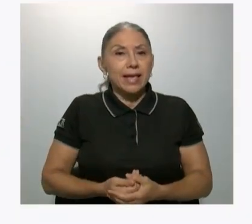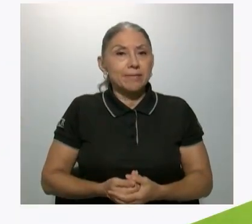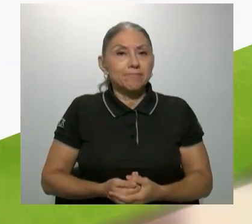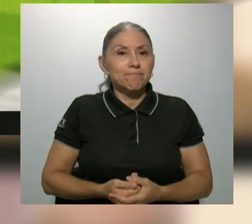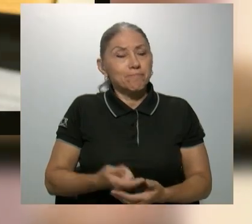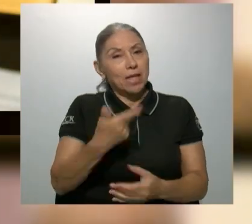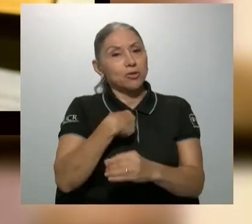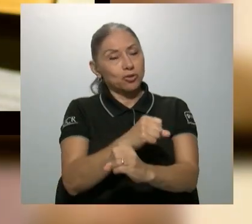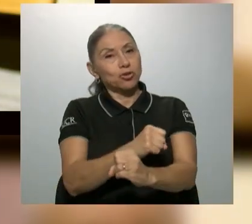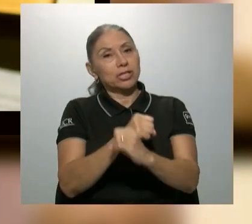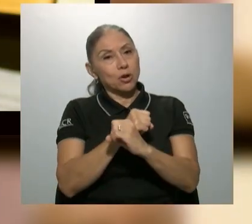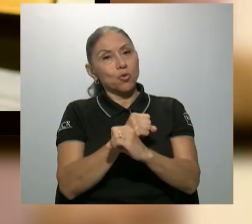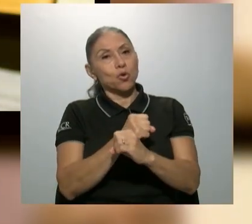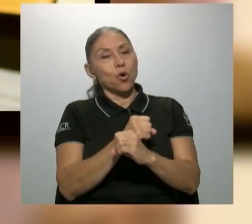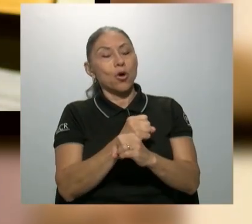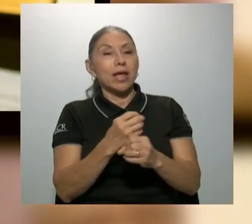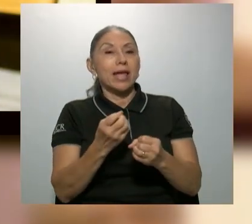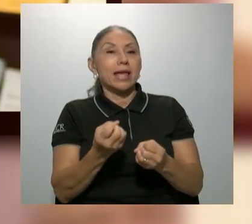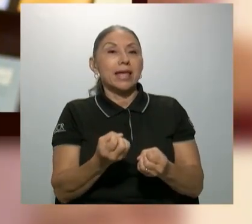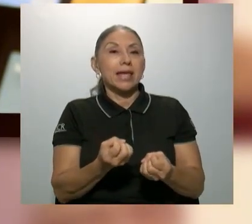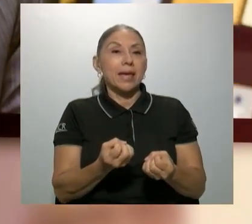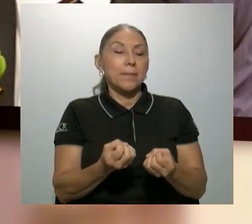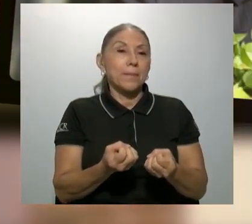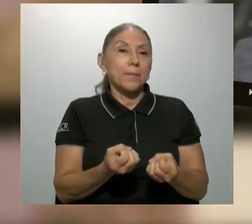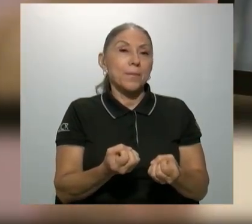estoy seguro que muchos de los arranques de